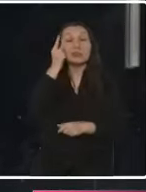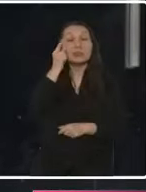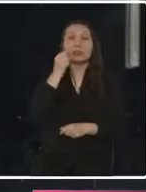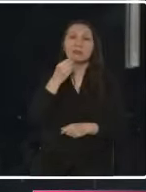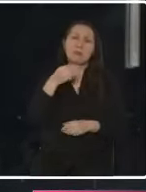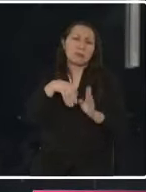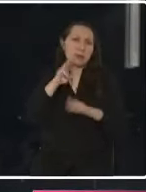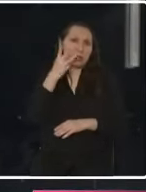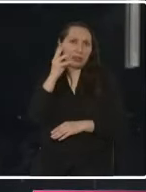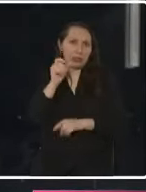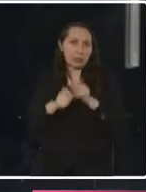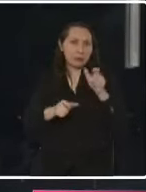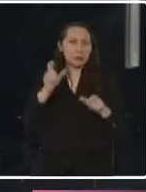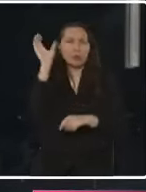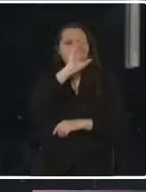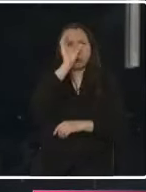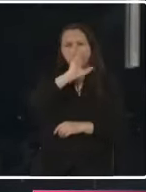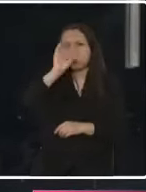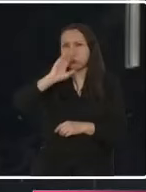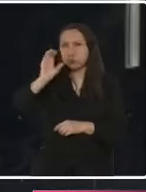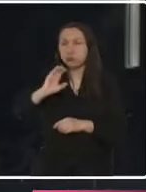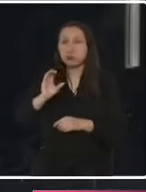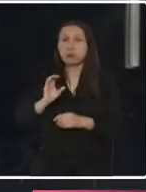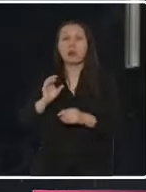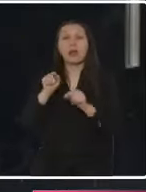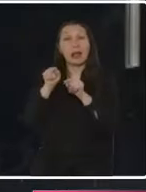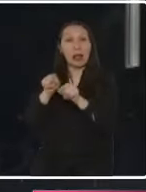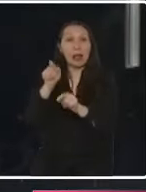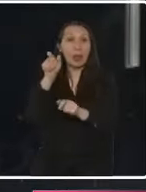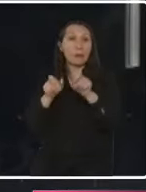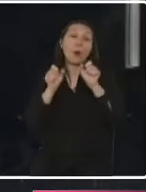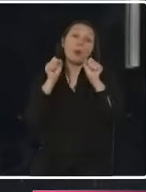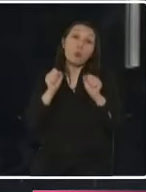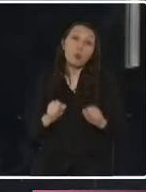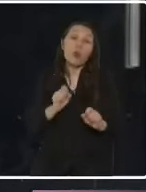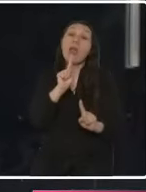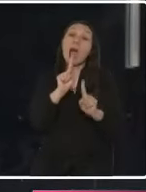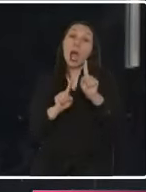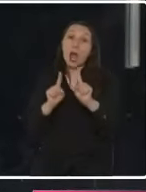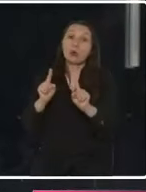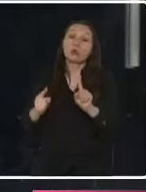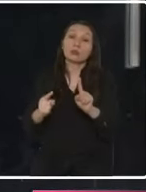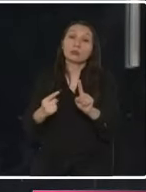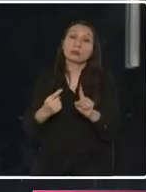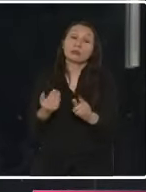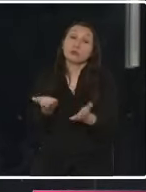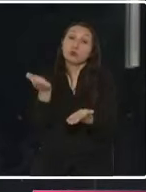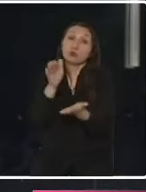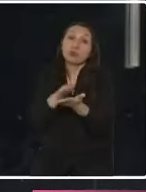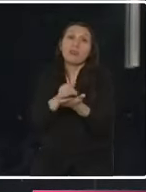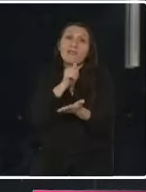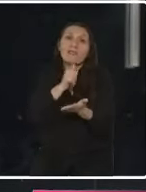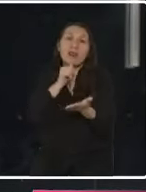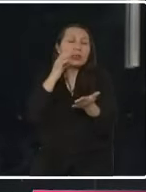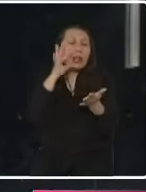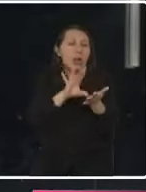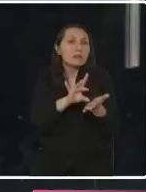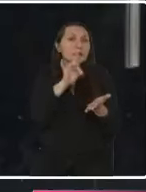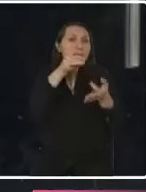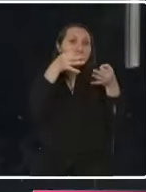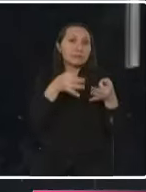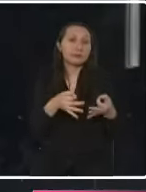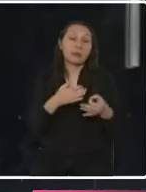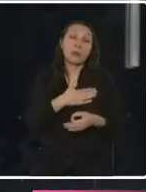Recordemos que poco antes habló el presidente Boric anunciando este Fondo Nacional de Reconstrucción que va a implicar beneficios